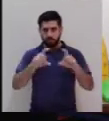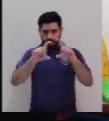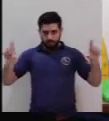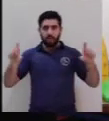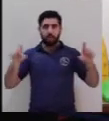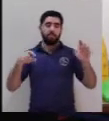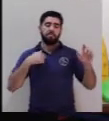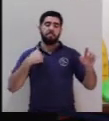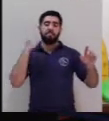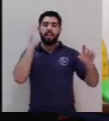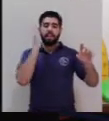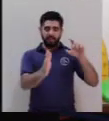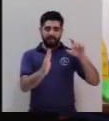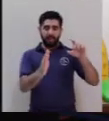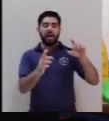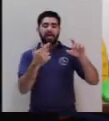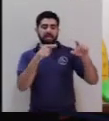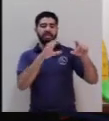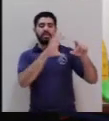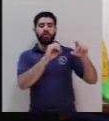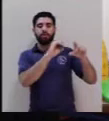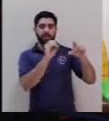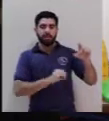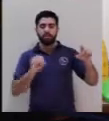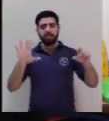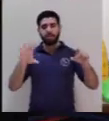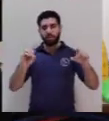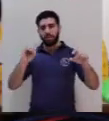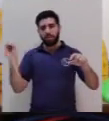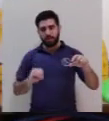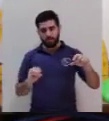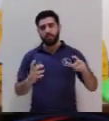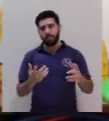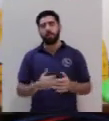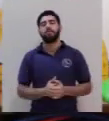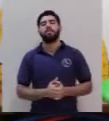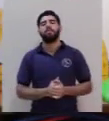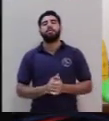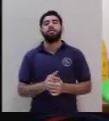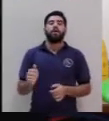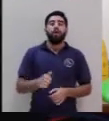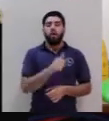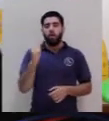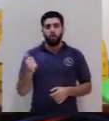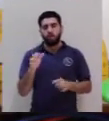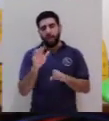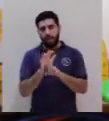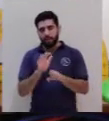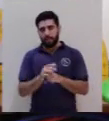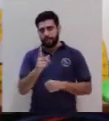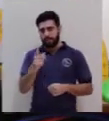Entonces, en porcentaje sería el 50. Y es una unidad. Y es, ok, excelente. ¿Sí? Ahora vamos a ver el siguiente ejemplo. Si yo te doy